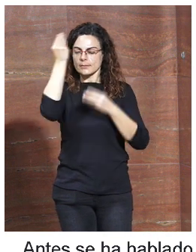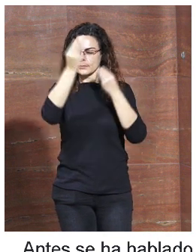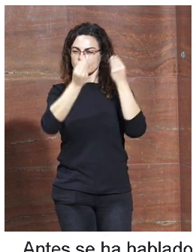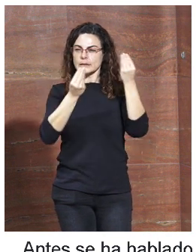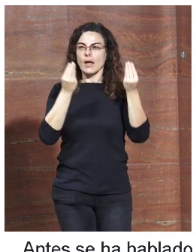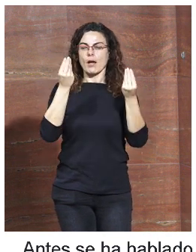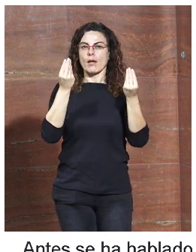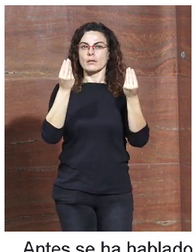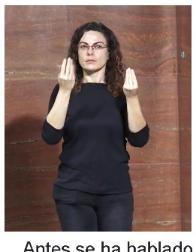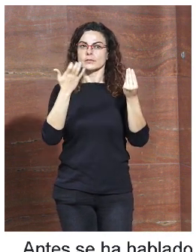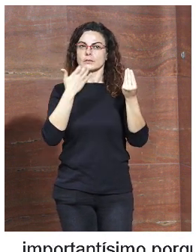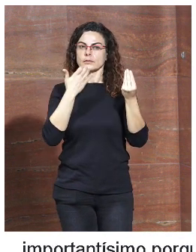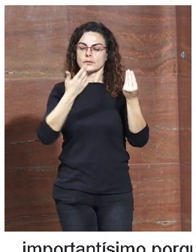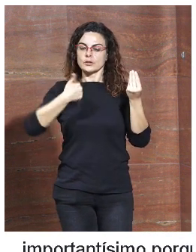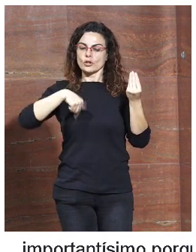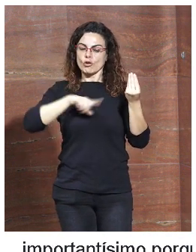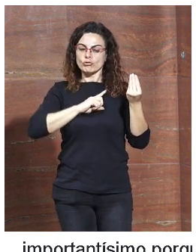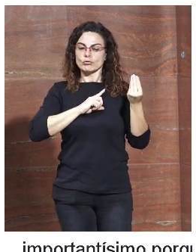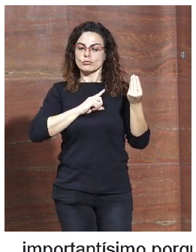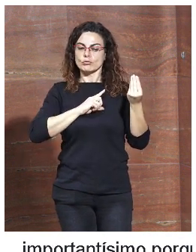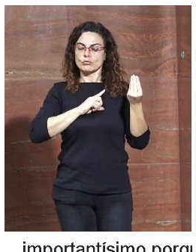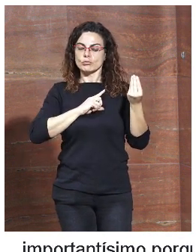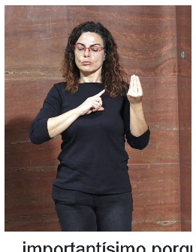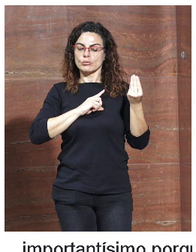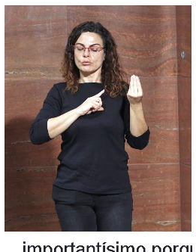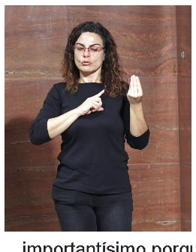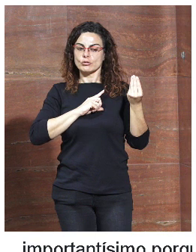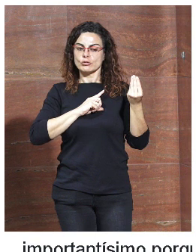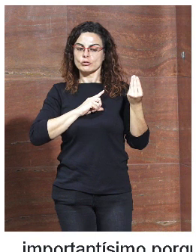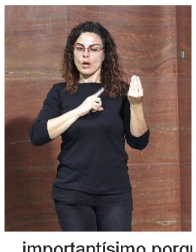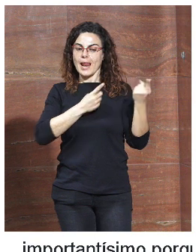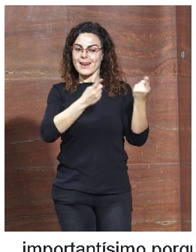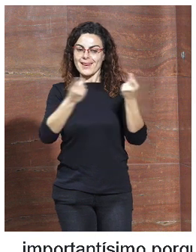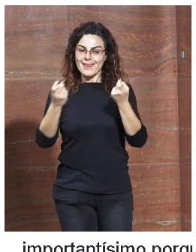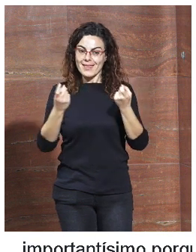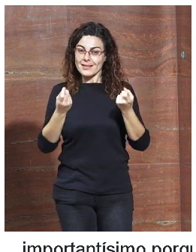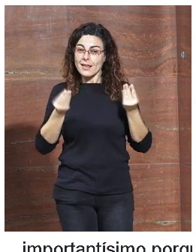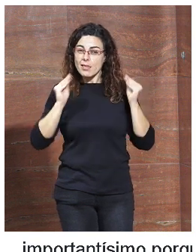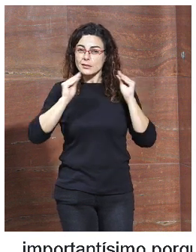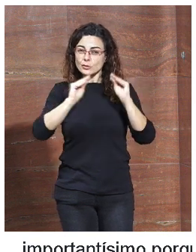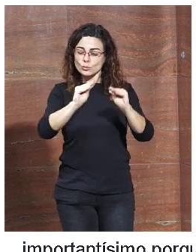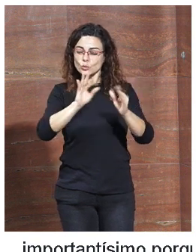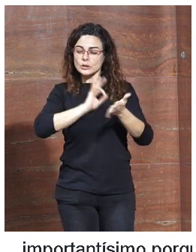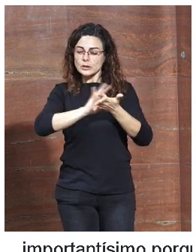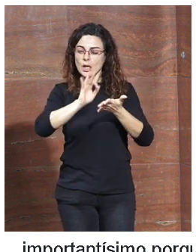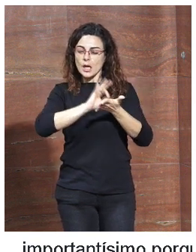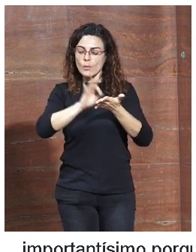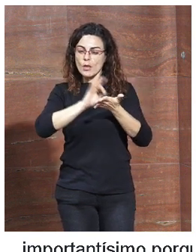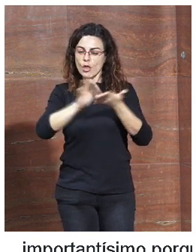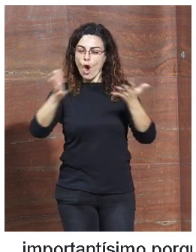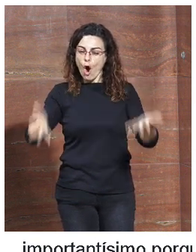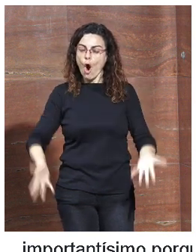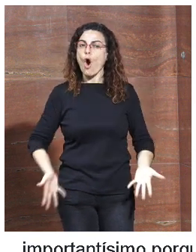realmente estamos ofreciendo aquellos servicios